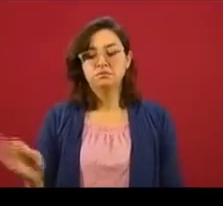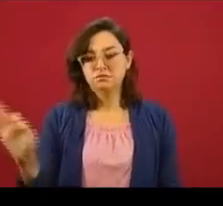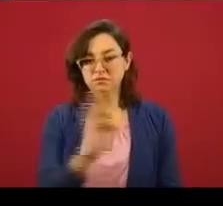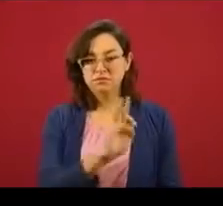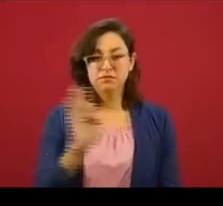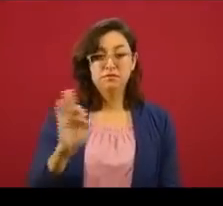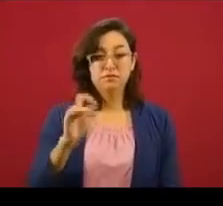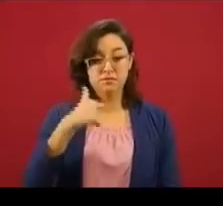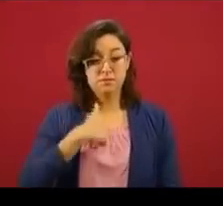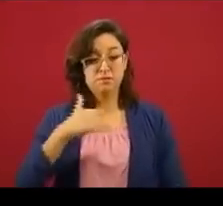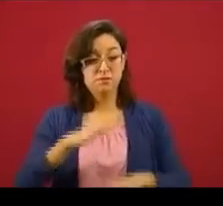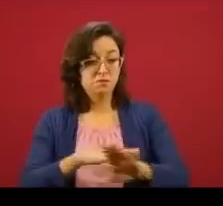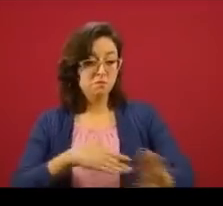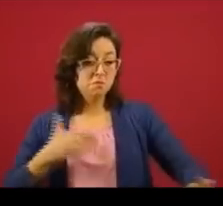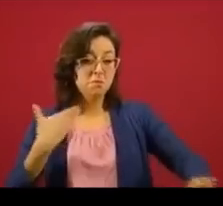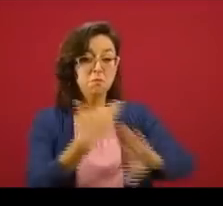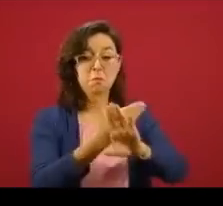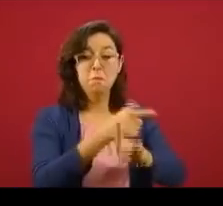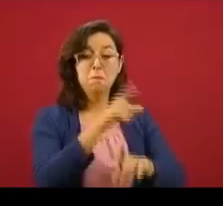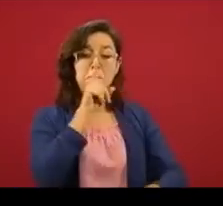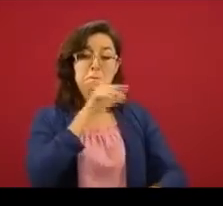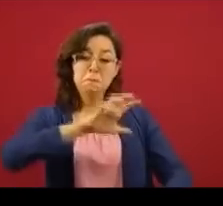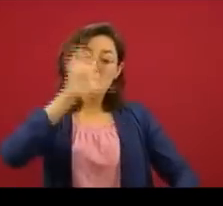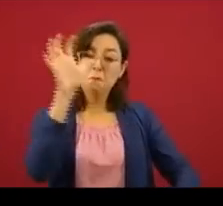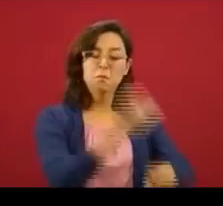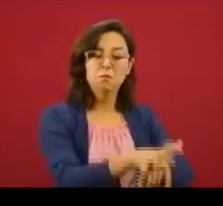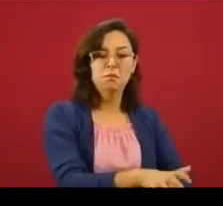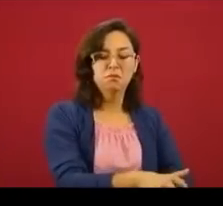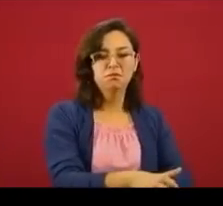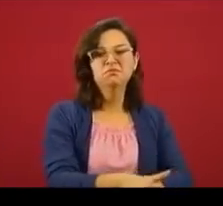negando a nosotros mismos.